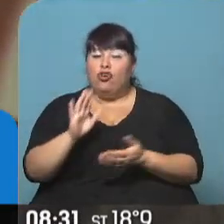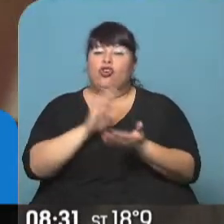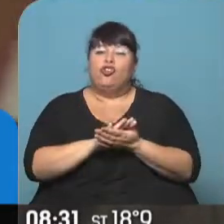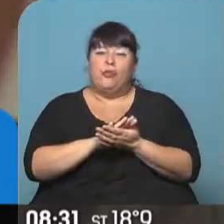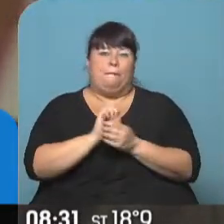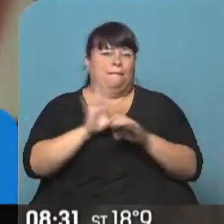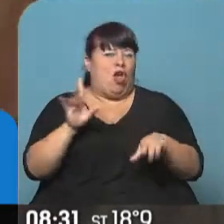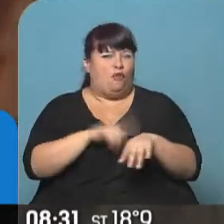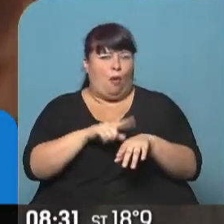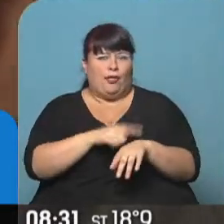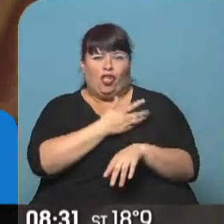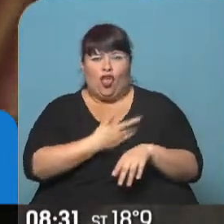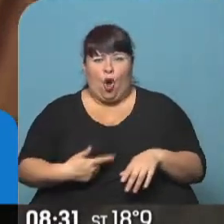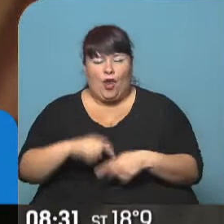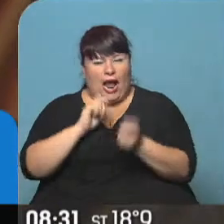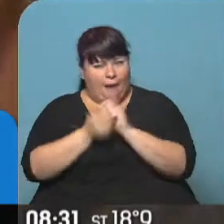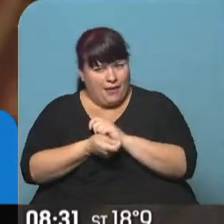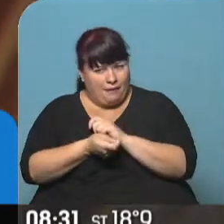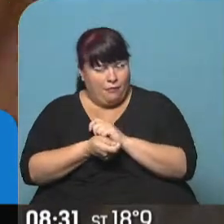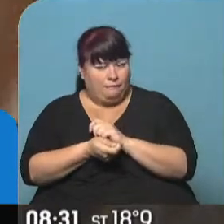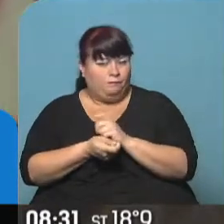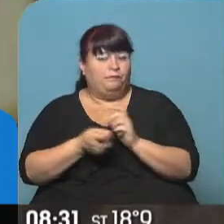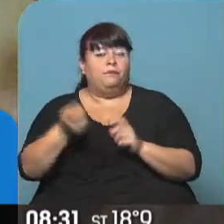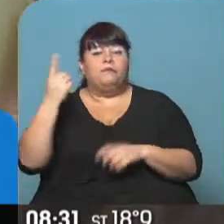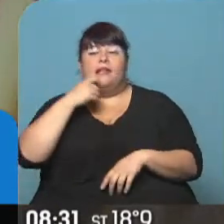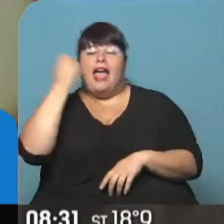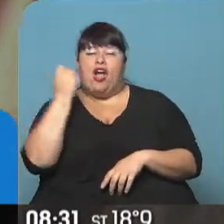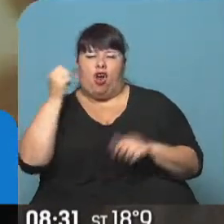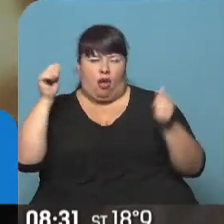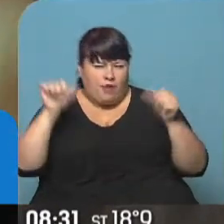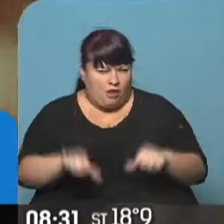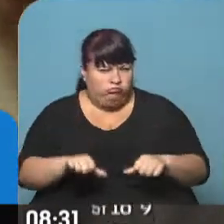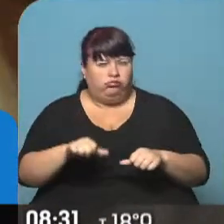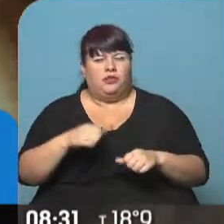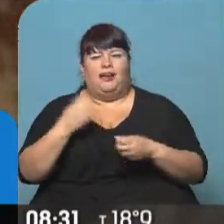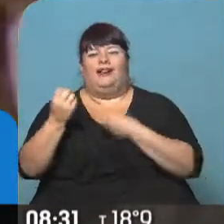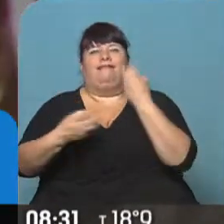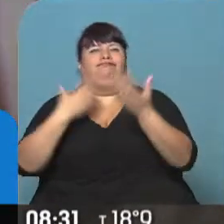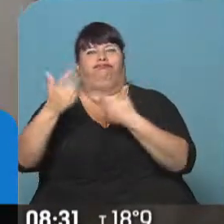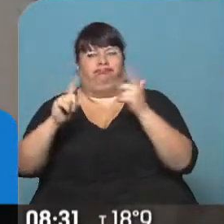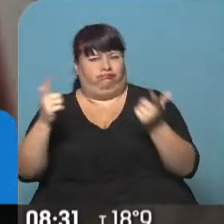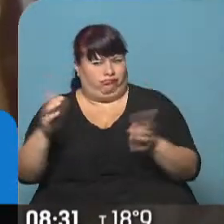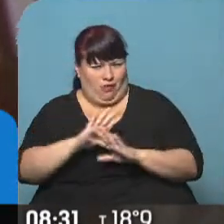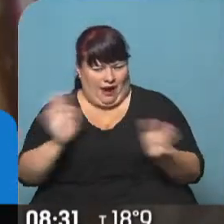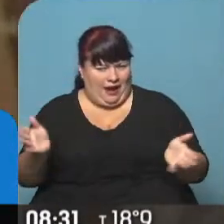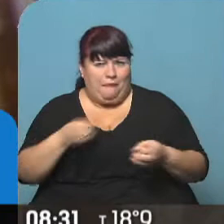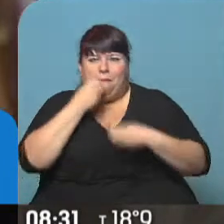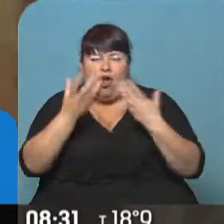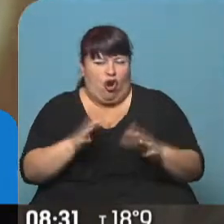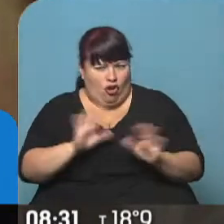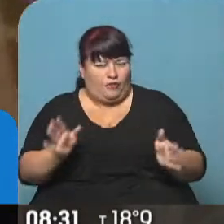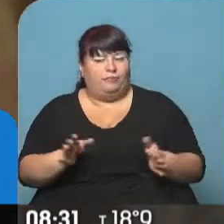en los peores momentos del gobierno de Cambiemos, digamos, cuando la economía iba para abajo, cuando los brotes verdes los veía absolutamente nadie.